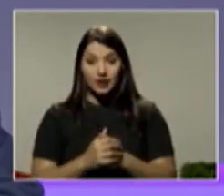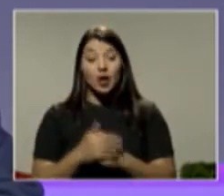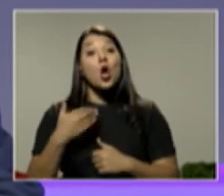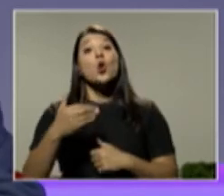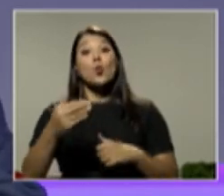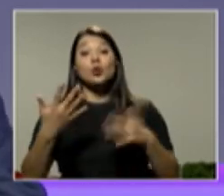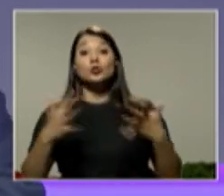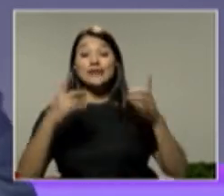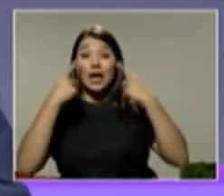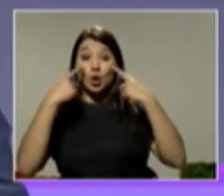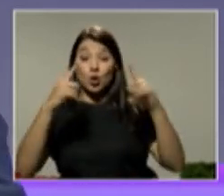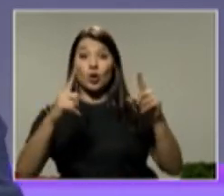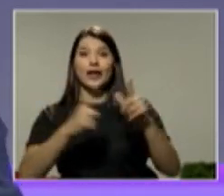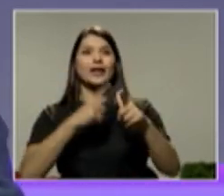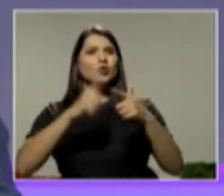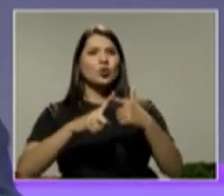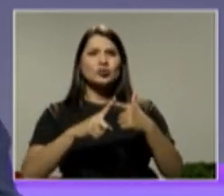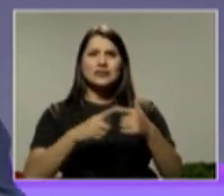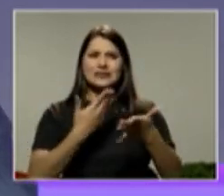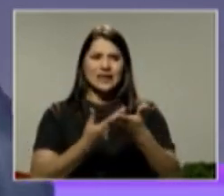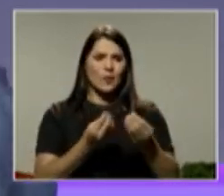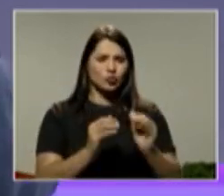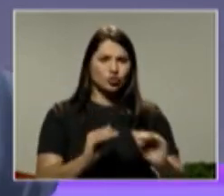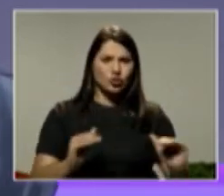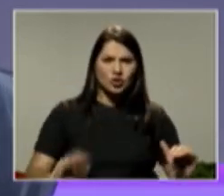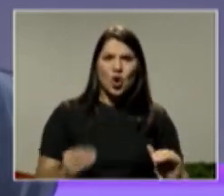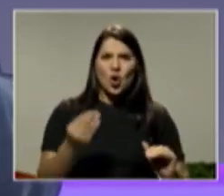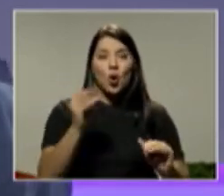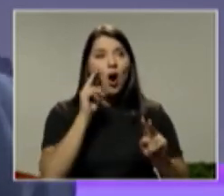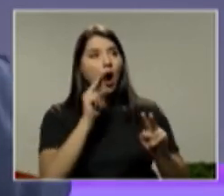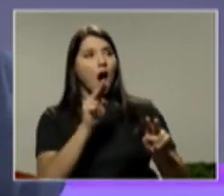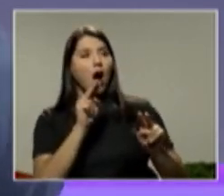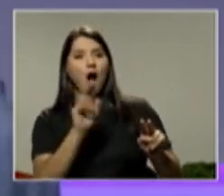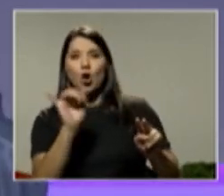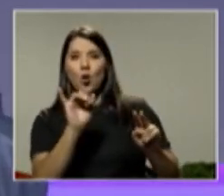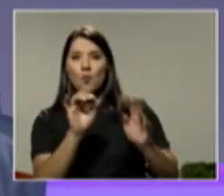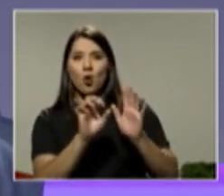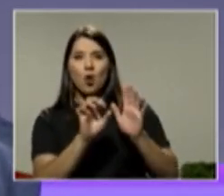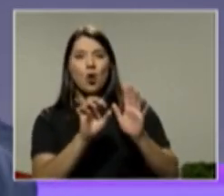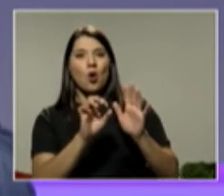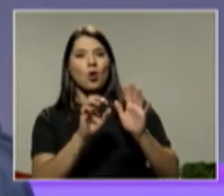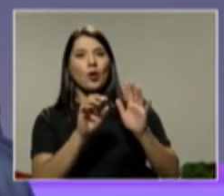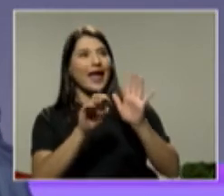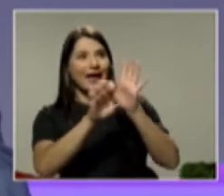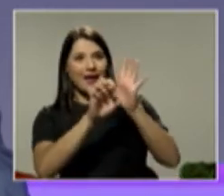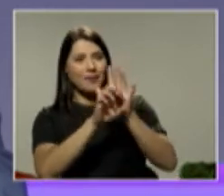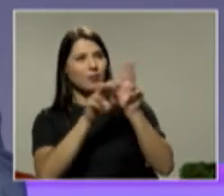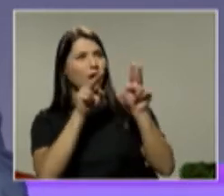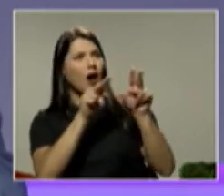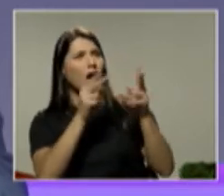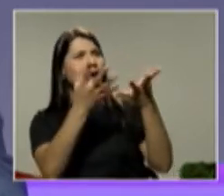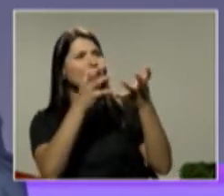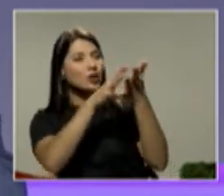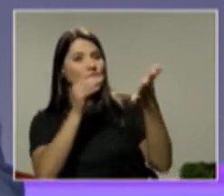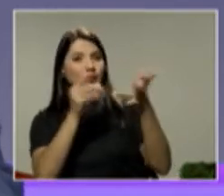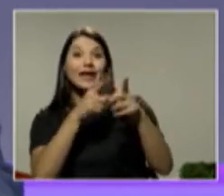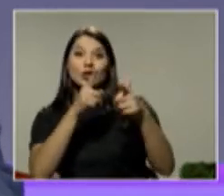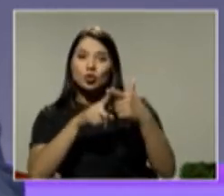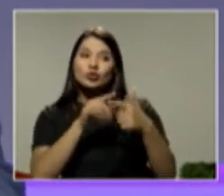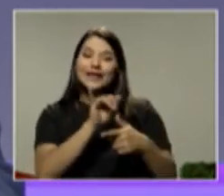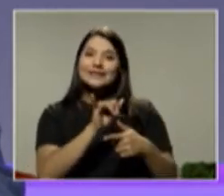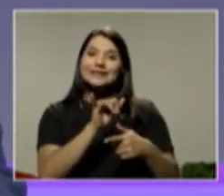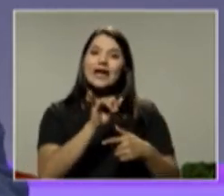esos resultados, vienen muchos niños y jóvenes que los ven como modelos y aspiran a ser como ellos. Entonces, eso es parte de la inversión que como país